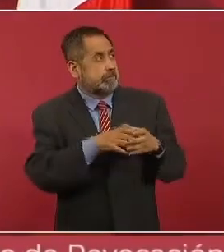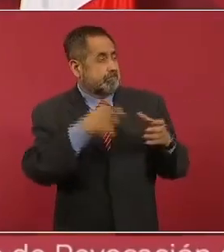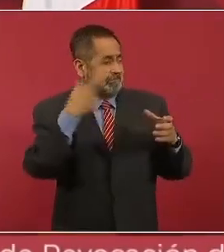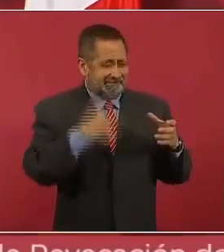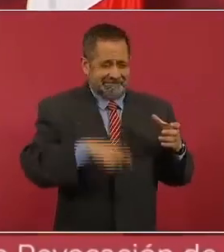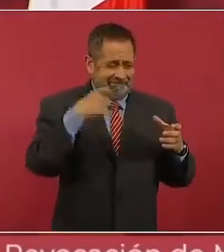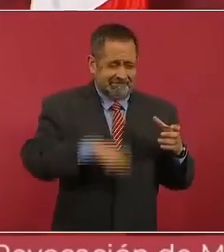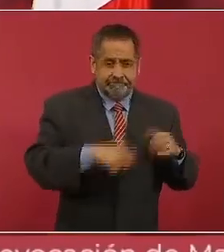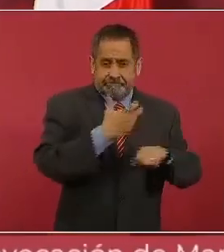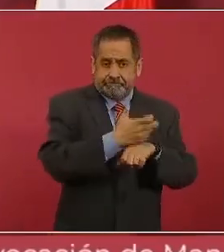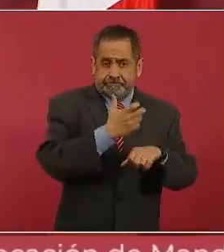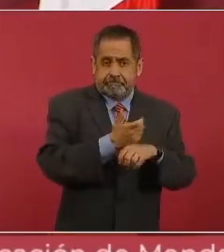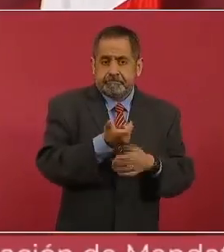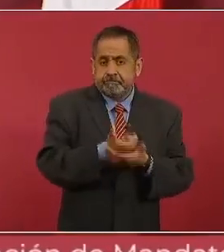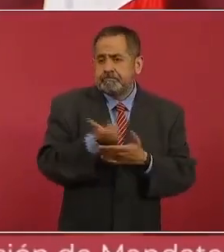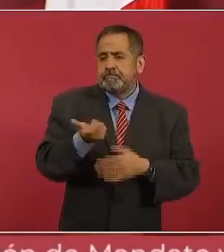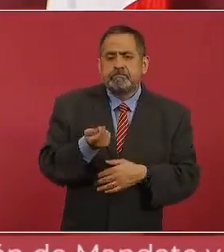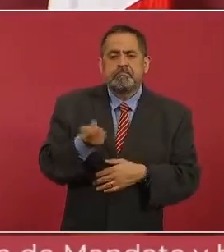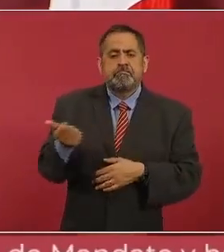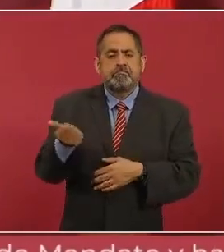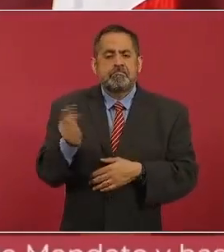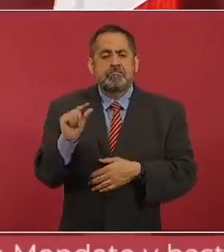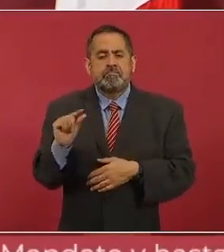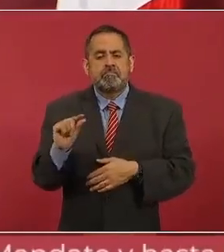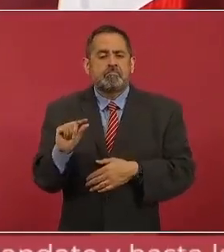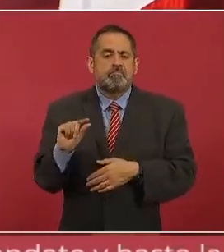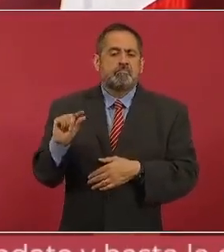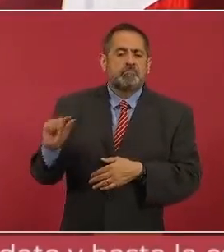en Estados Unidos pagan menos